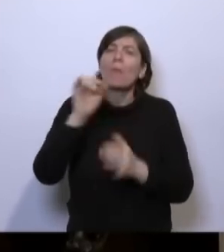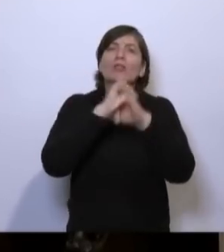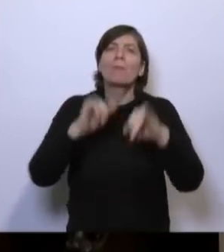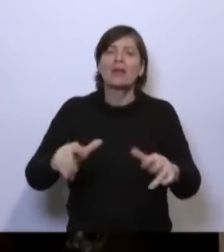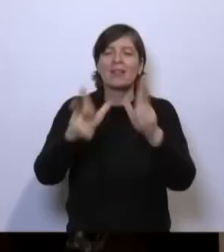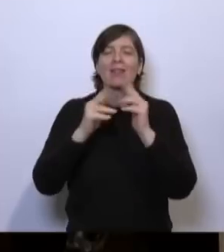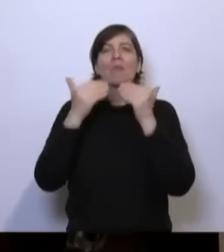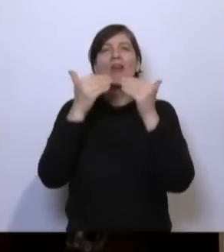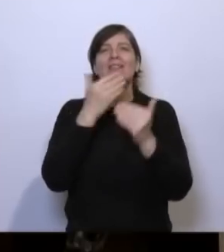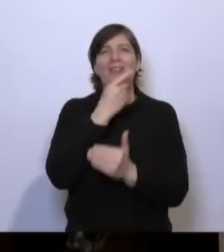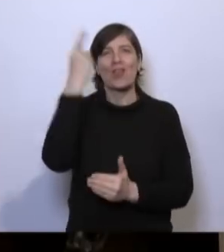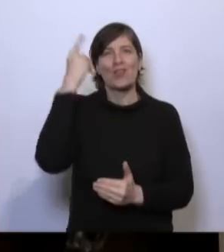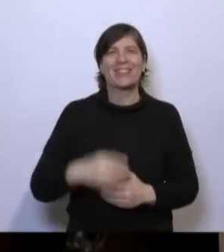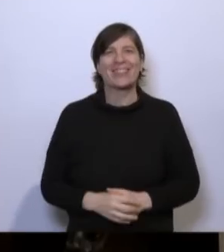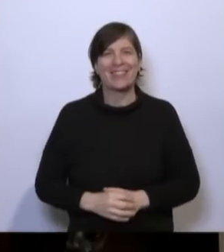paz.